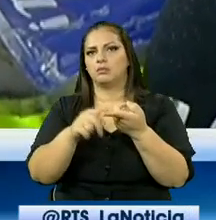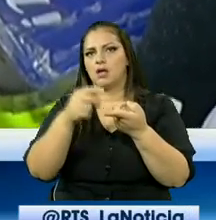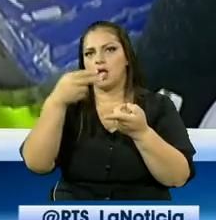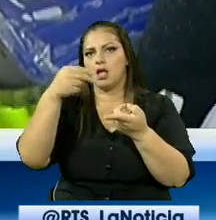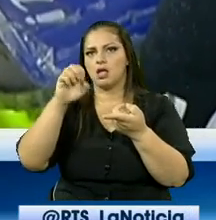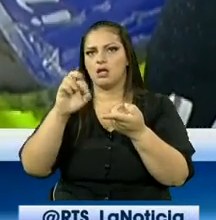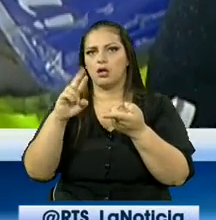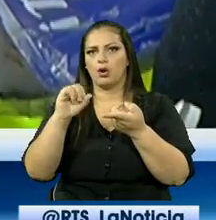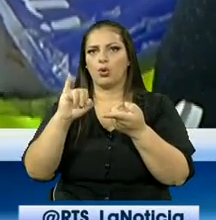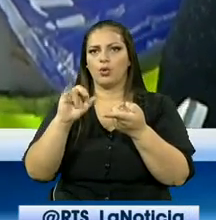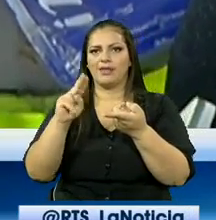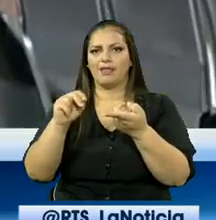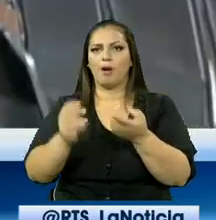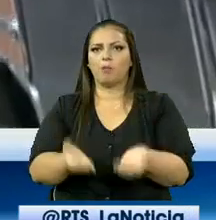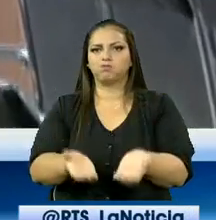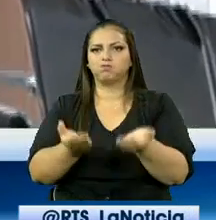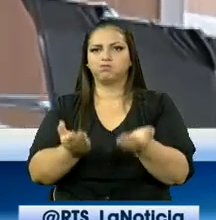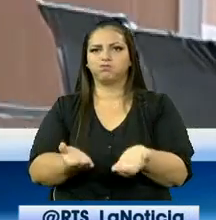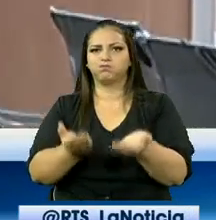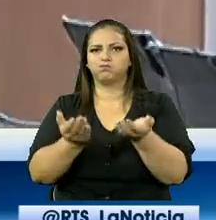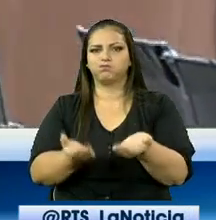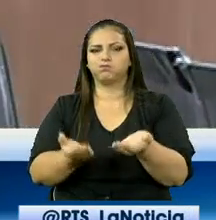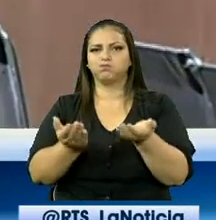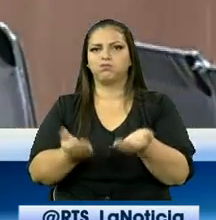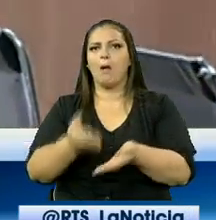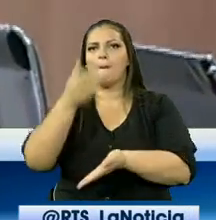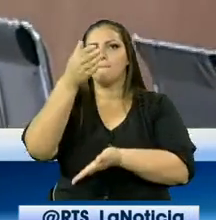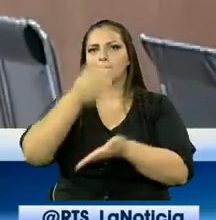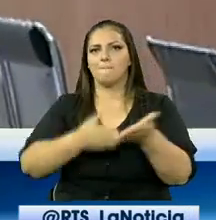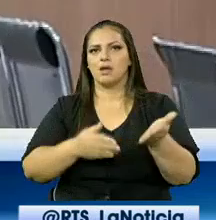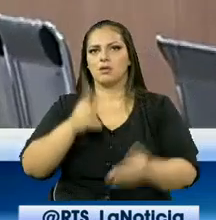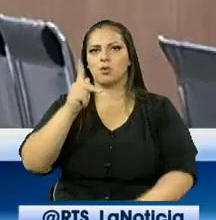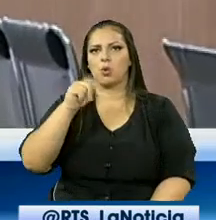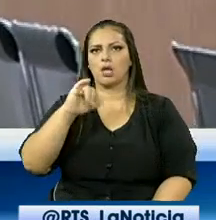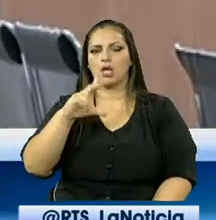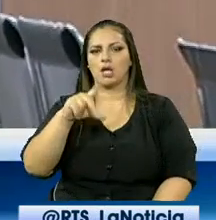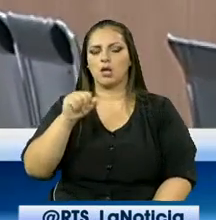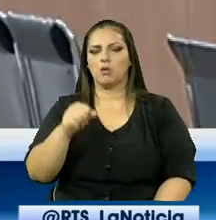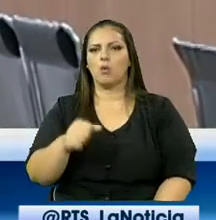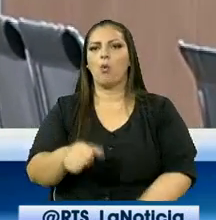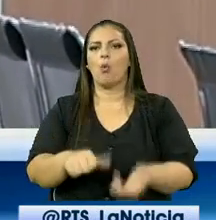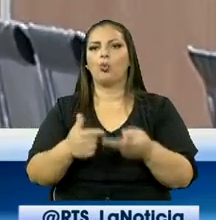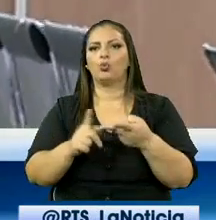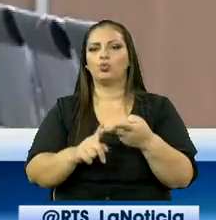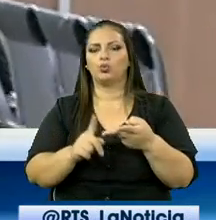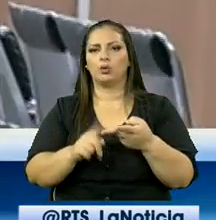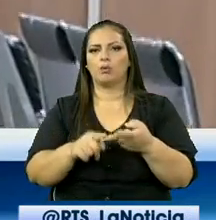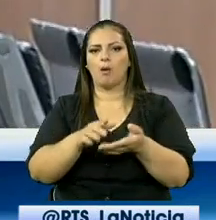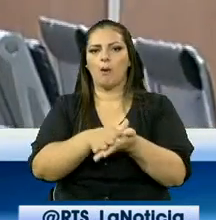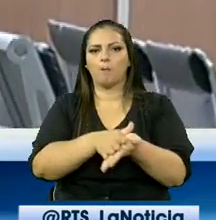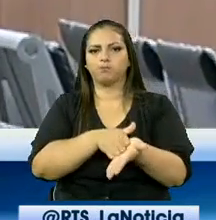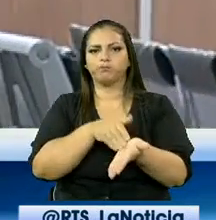de 1/2 kilo de heroína y asimismo 1,5 kilos de pasta base de cocaína. Lo he detenido, manifiesta